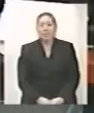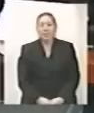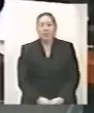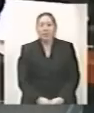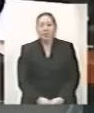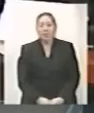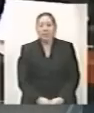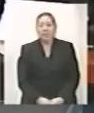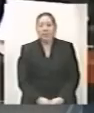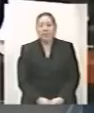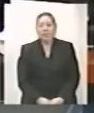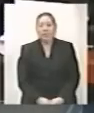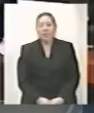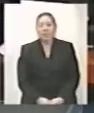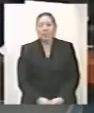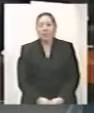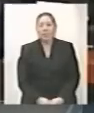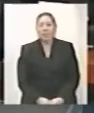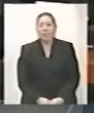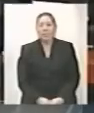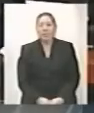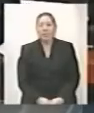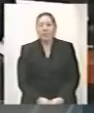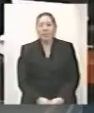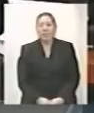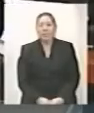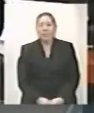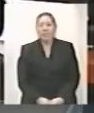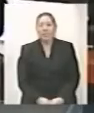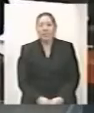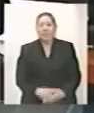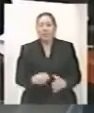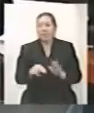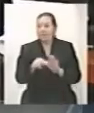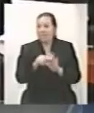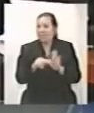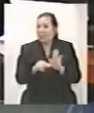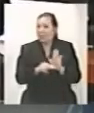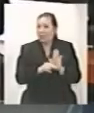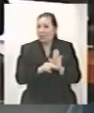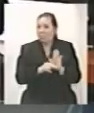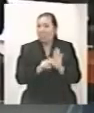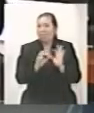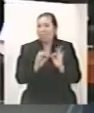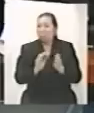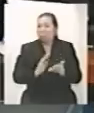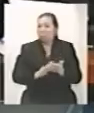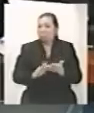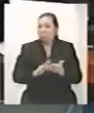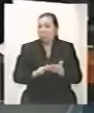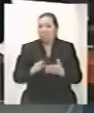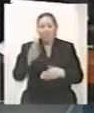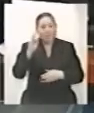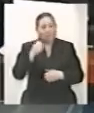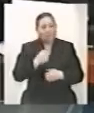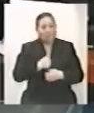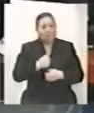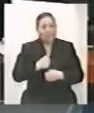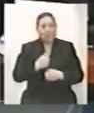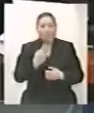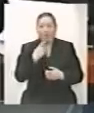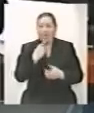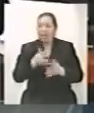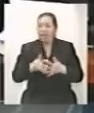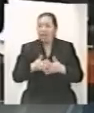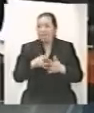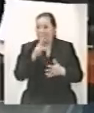tema del narcotráfico. O sea, señora Presidenta, con esta norma se estaría autorizando las acciones militares del ejército